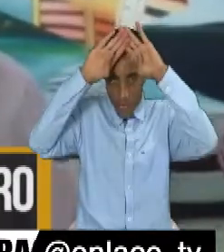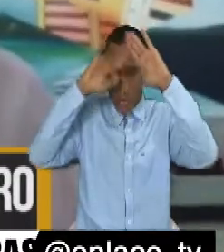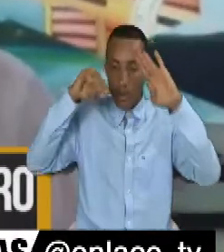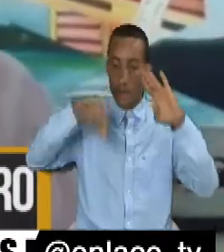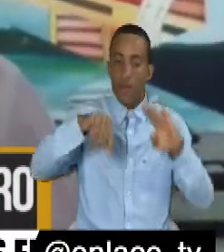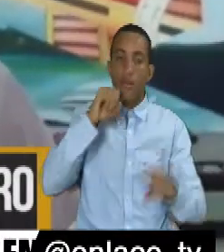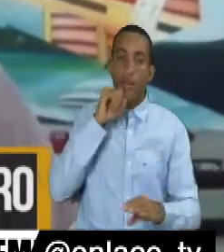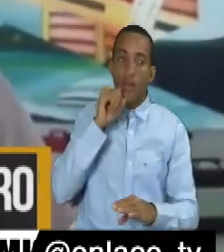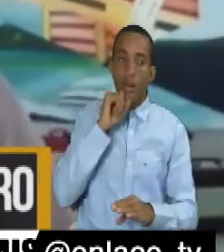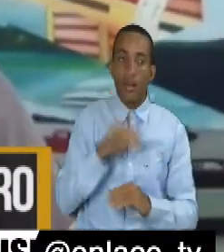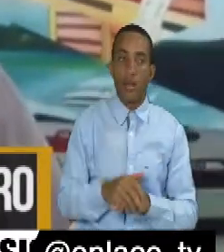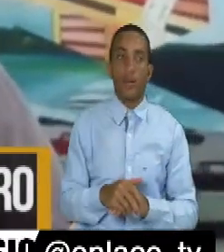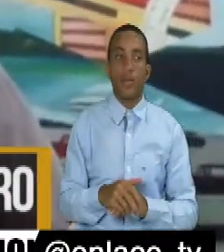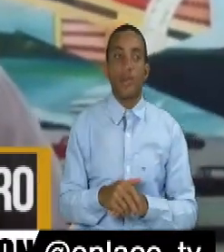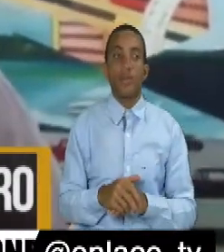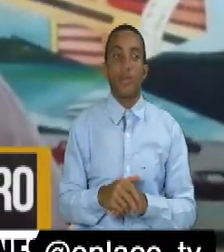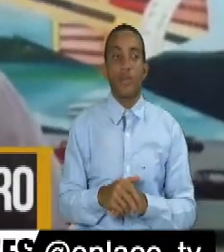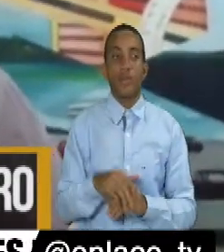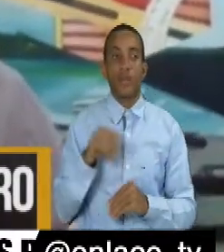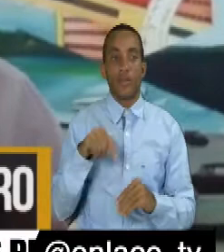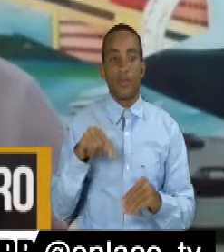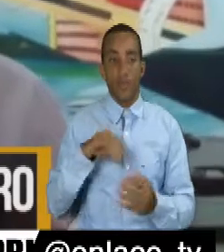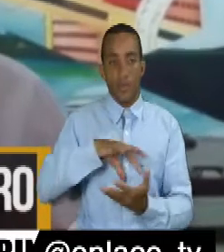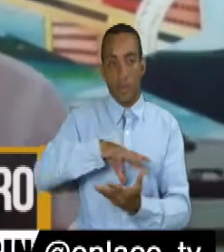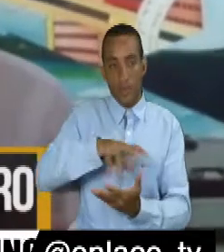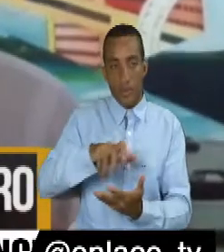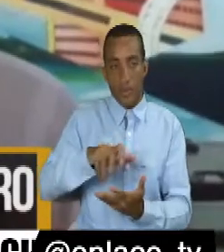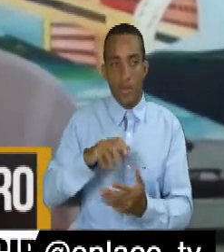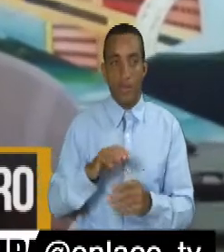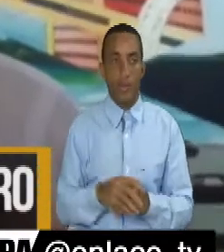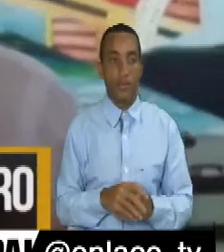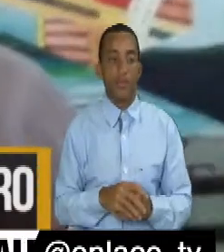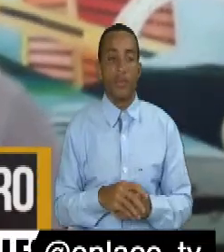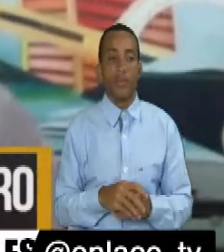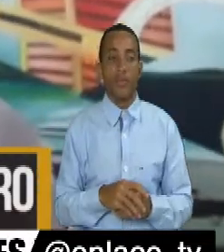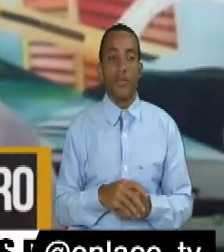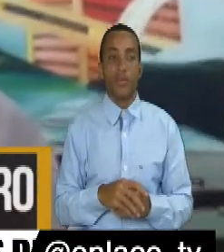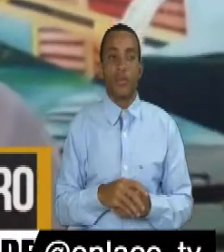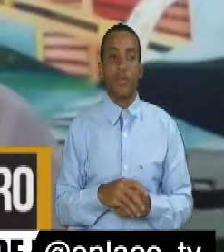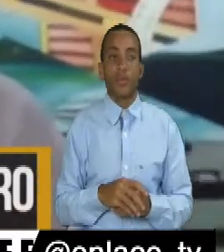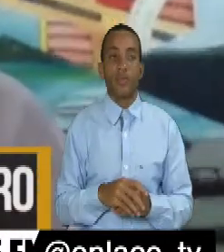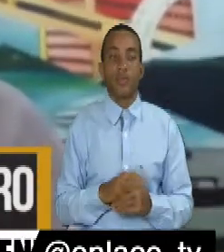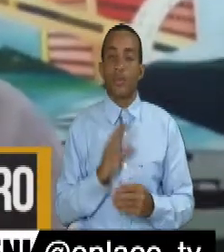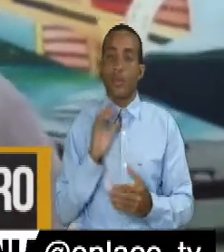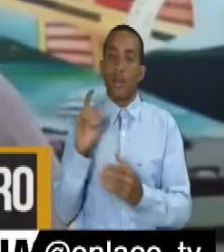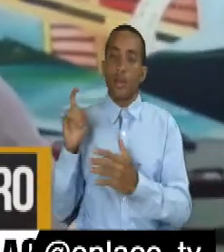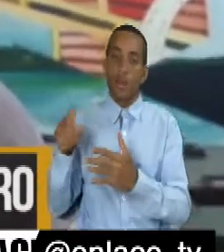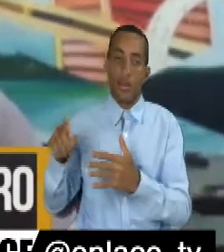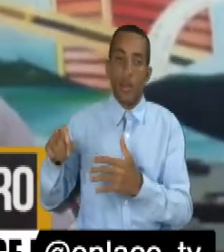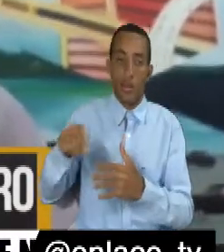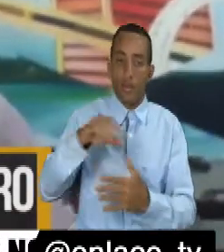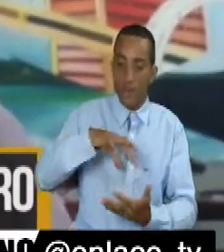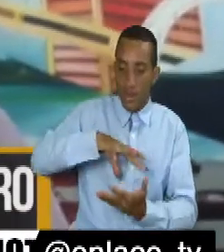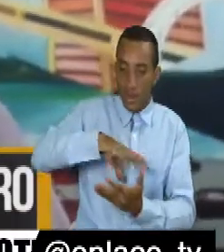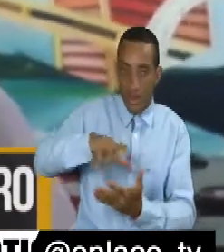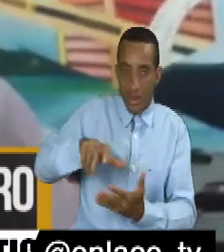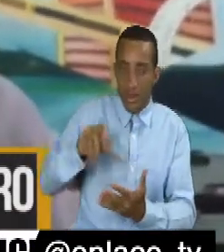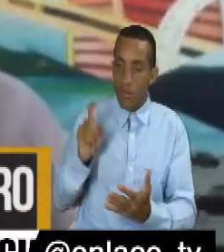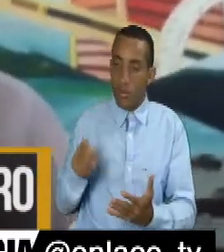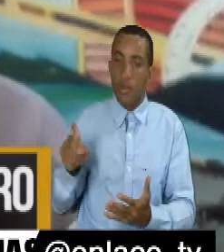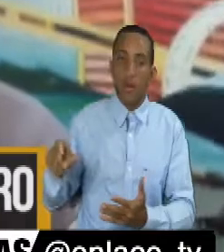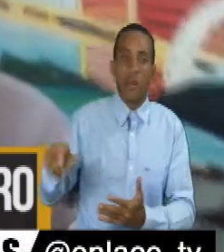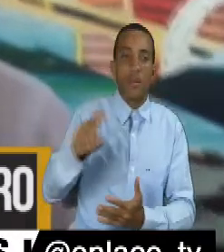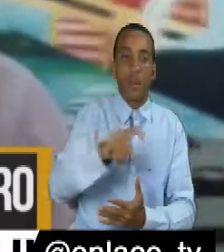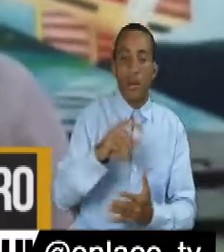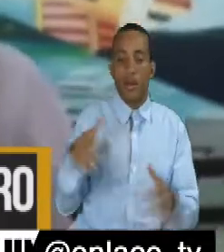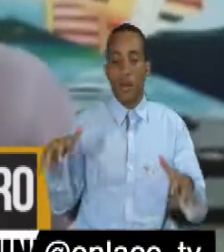Bermeja, extensivo al departamento de Santander. Hemos estado recorriendo Santander en las sesiones descentralizadas y